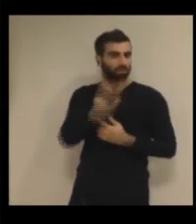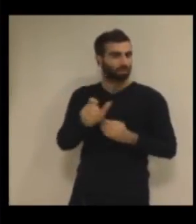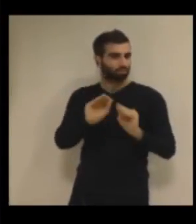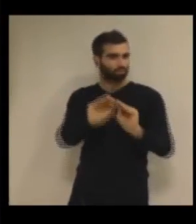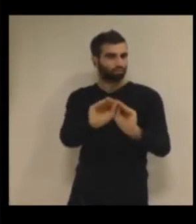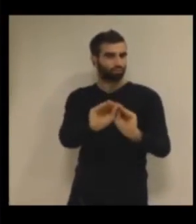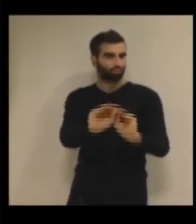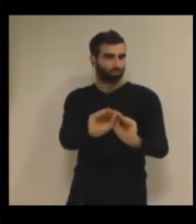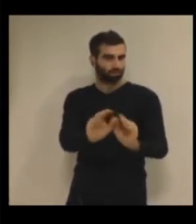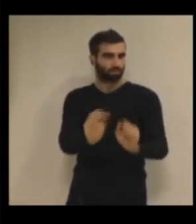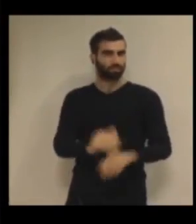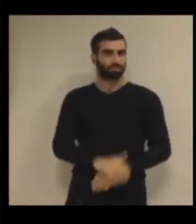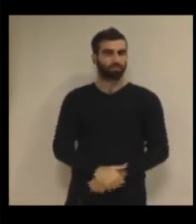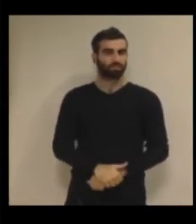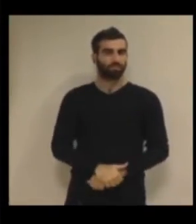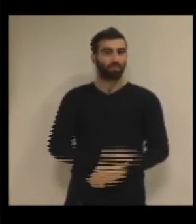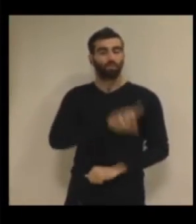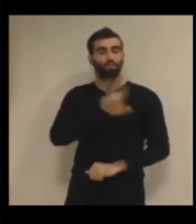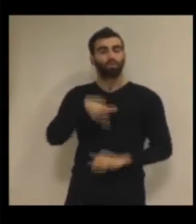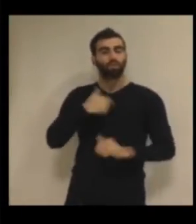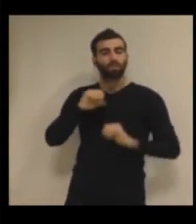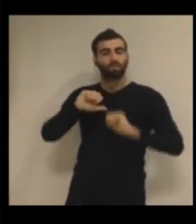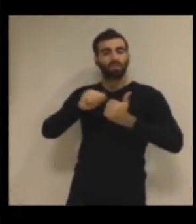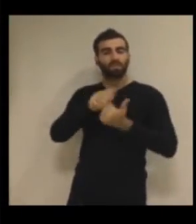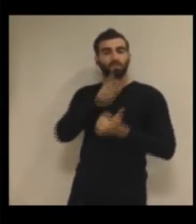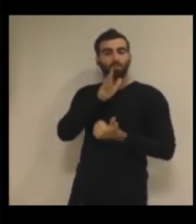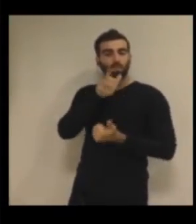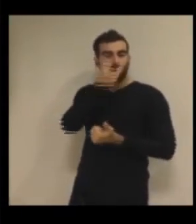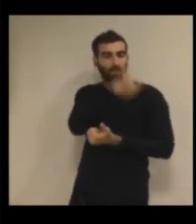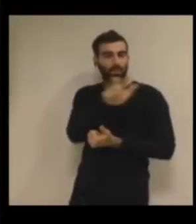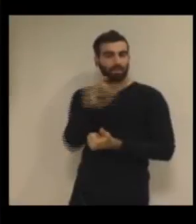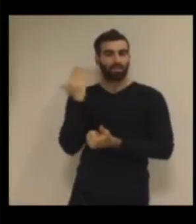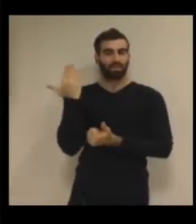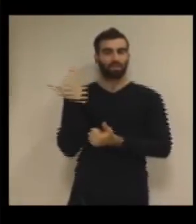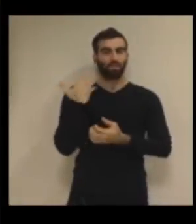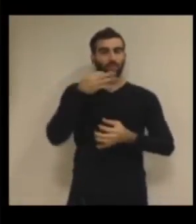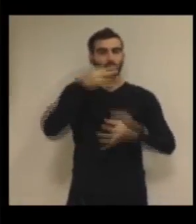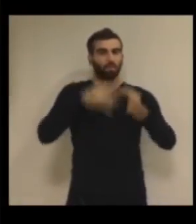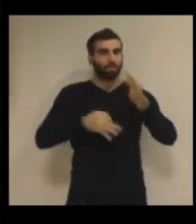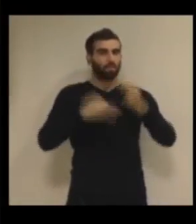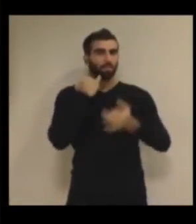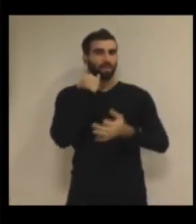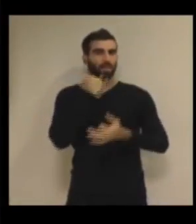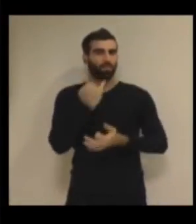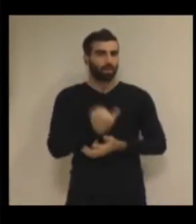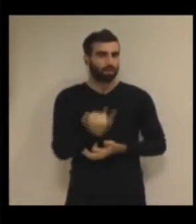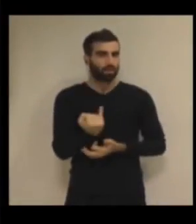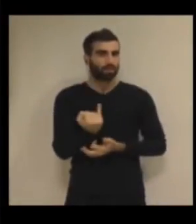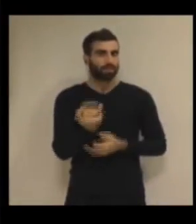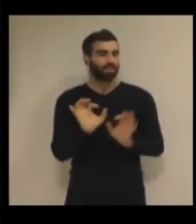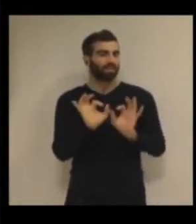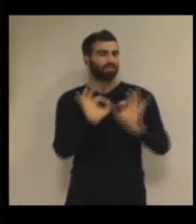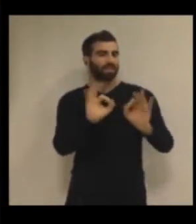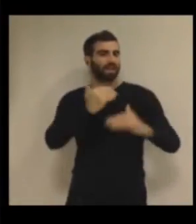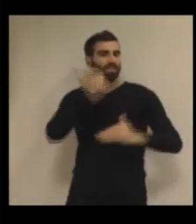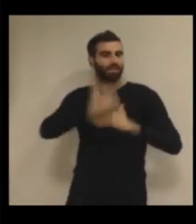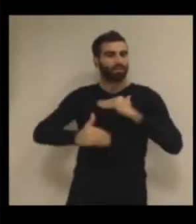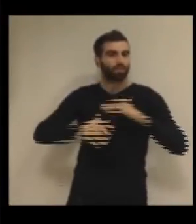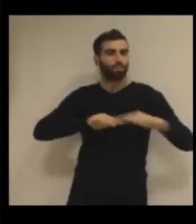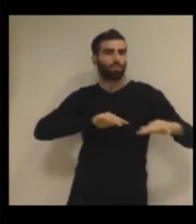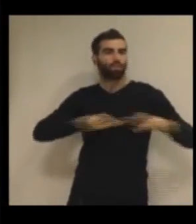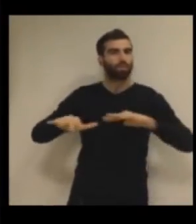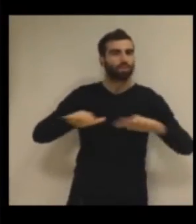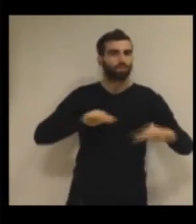claro, empezamos por las personas con lesión medular, en particular, digamos, eso que tenga que ver con, digamos, limitaciones en la